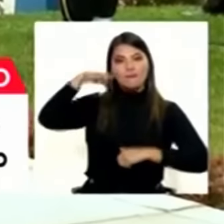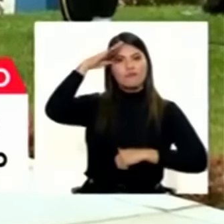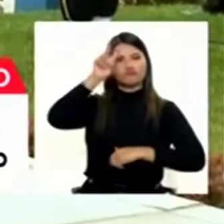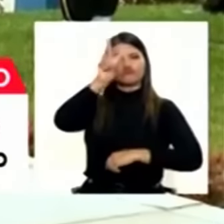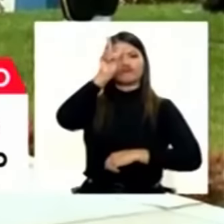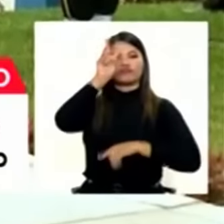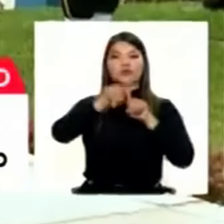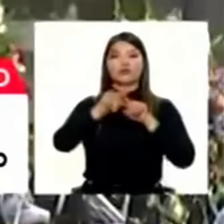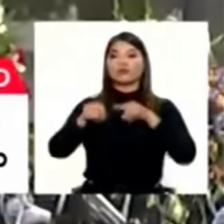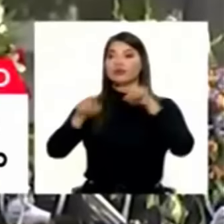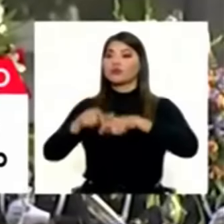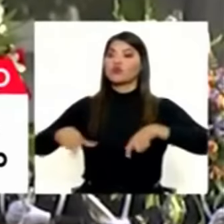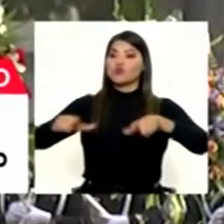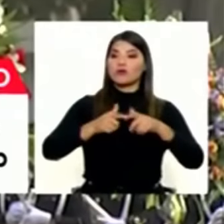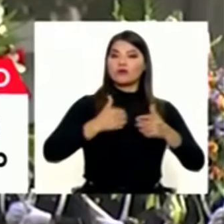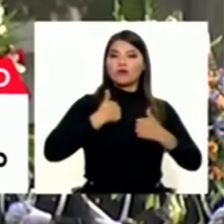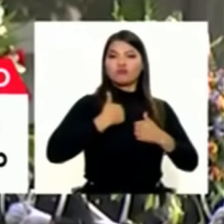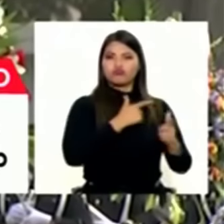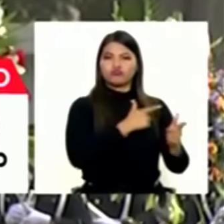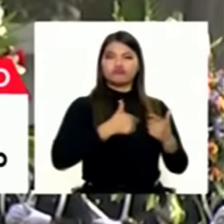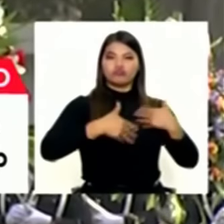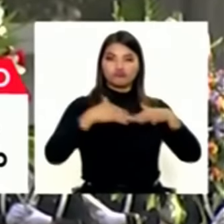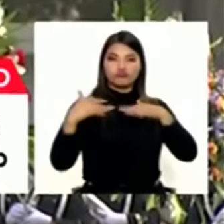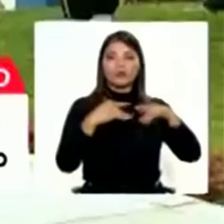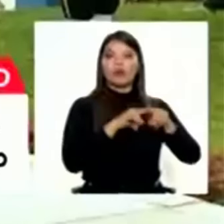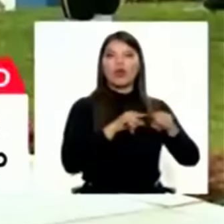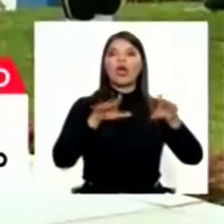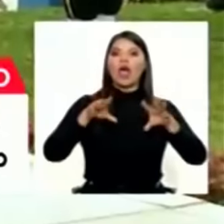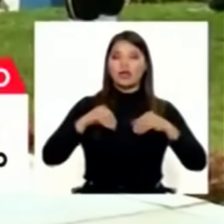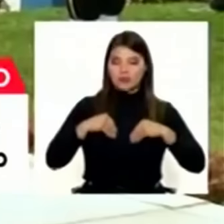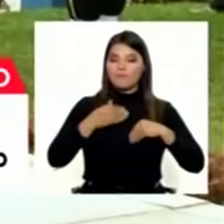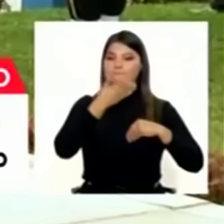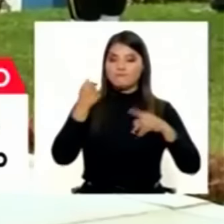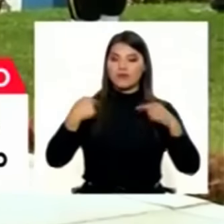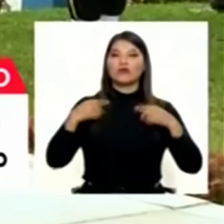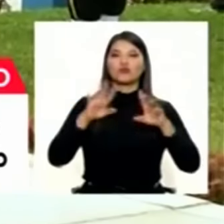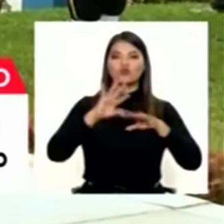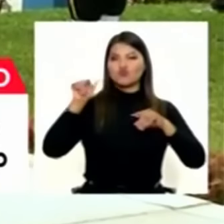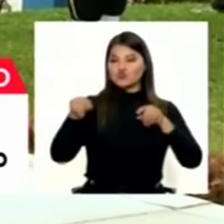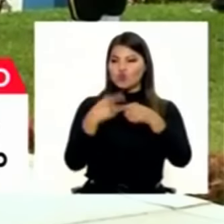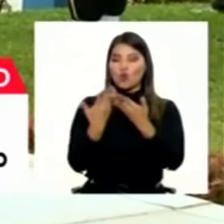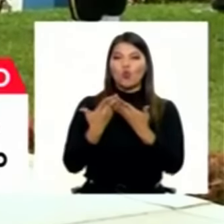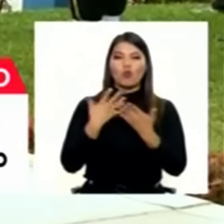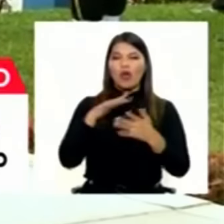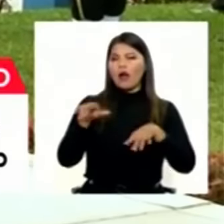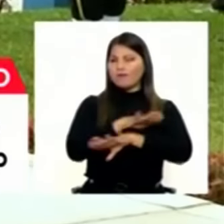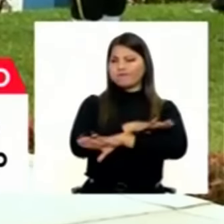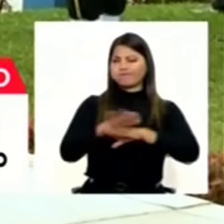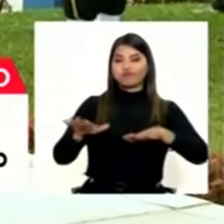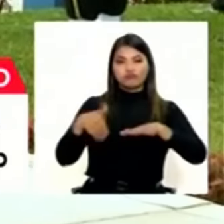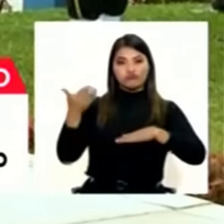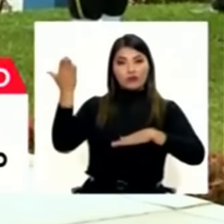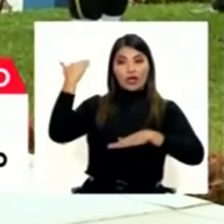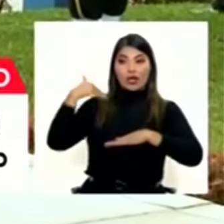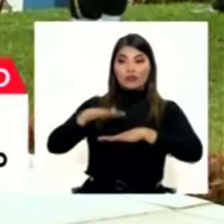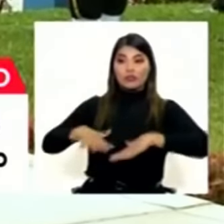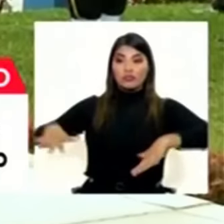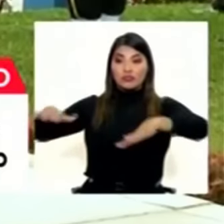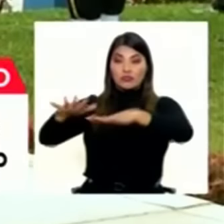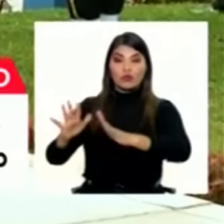compañeros y hermanos de armas, ya que tomó la decisión de estrellarse contra el puerto